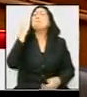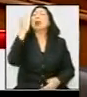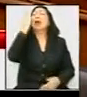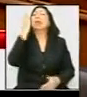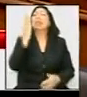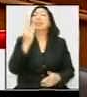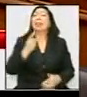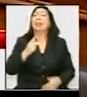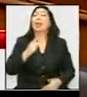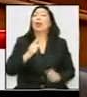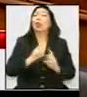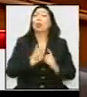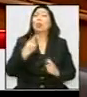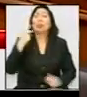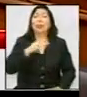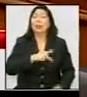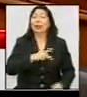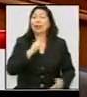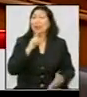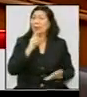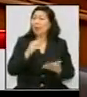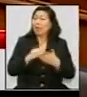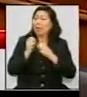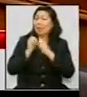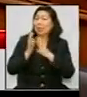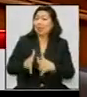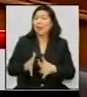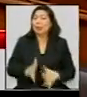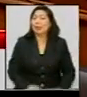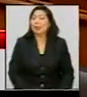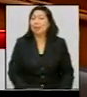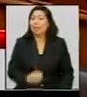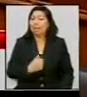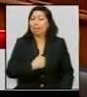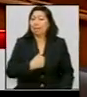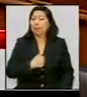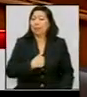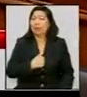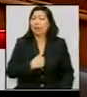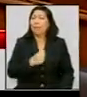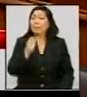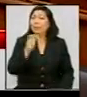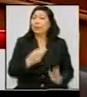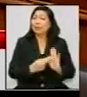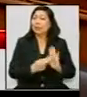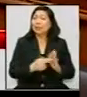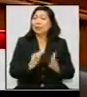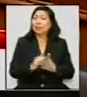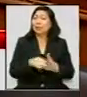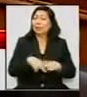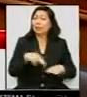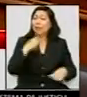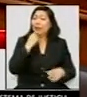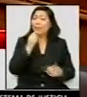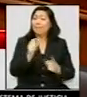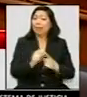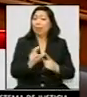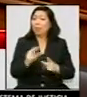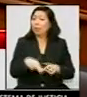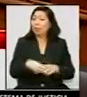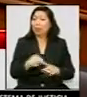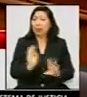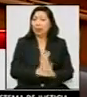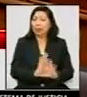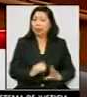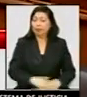línea, presidente, sentiría que estoy traicionando a mis representados si es que retiro la palabra. No retiro la